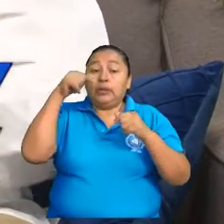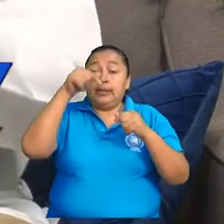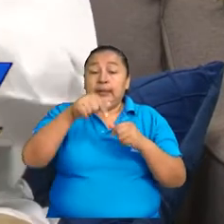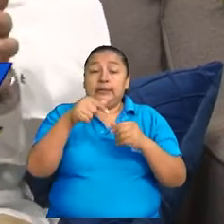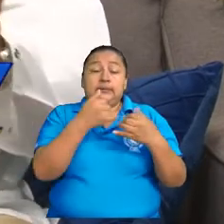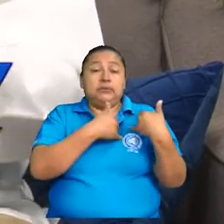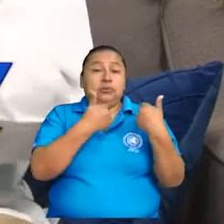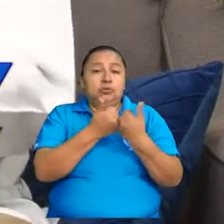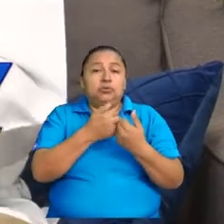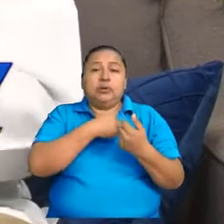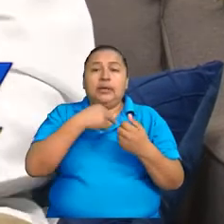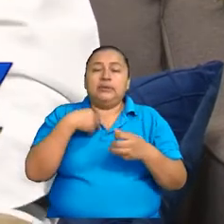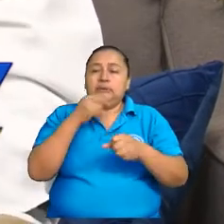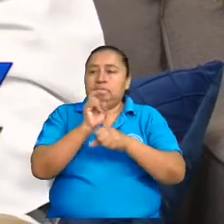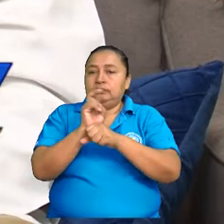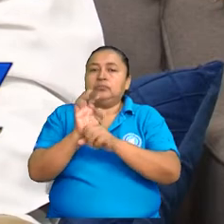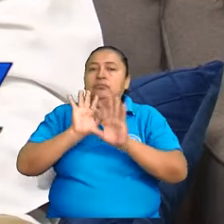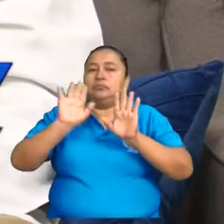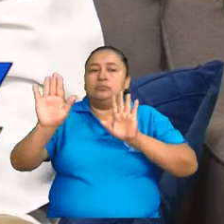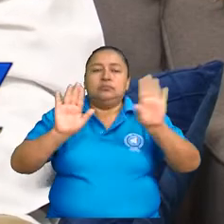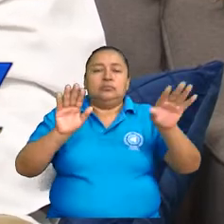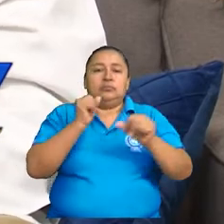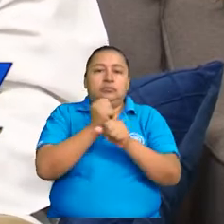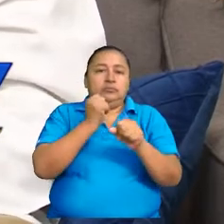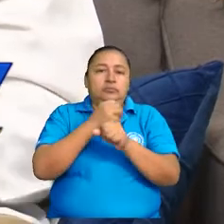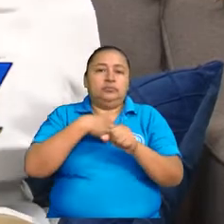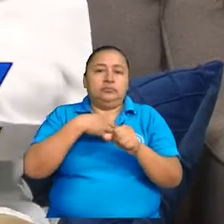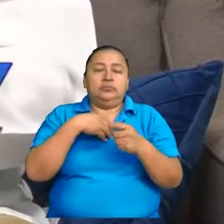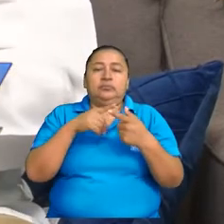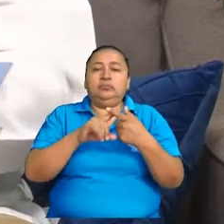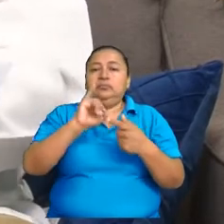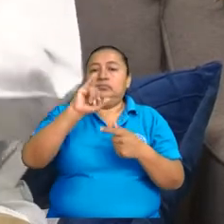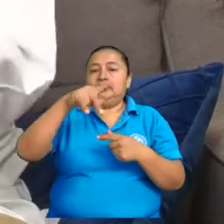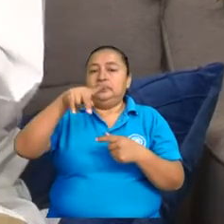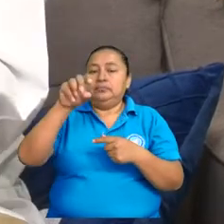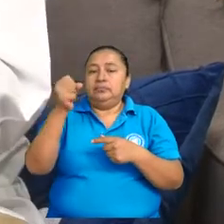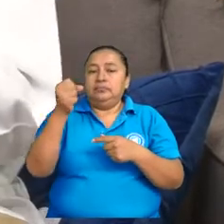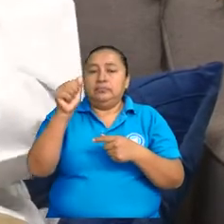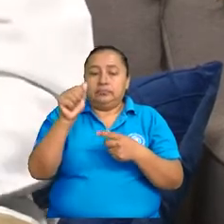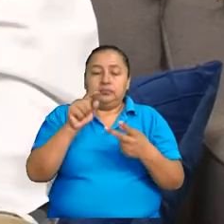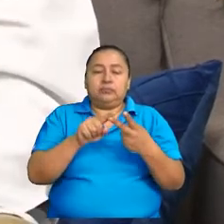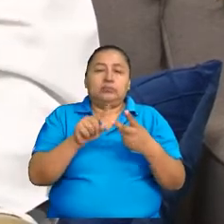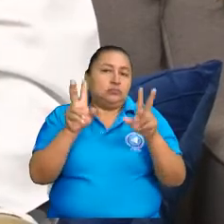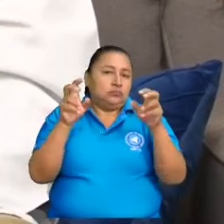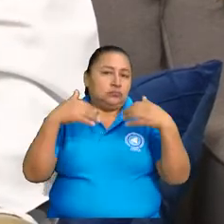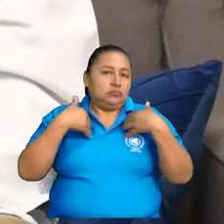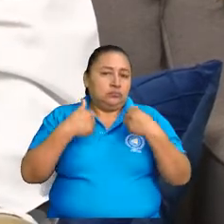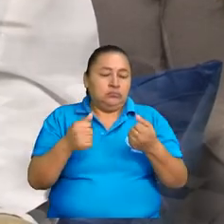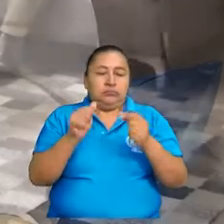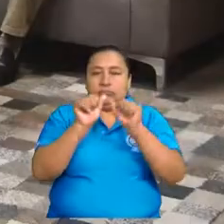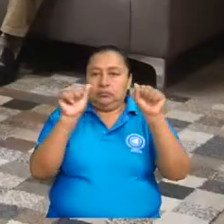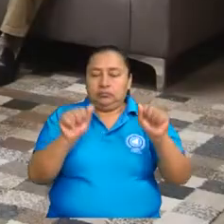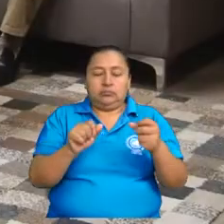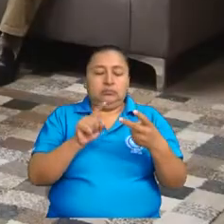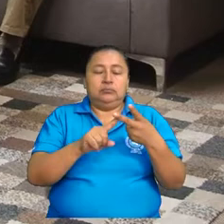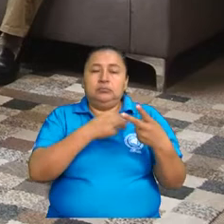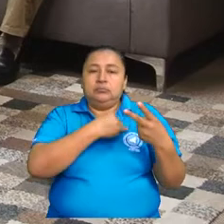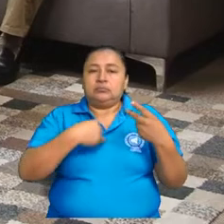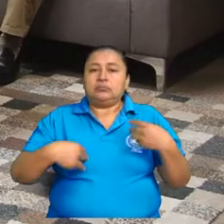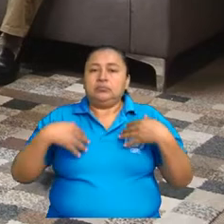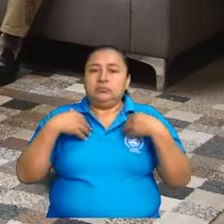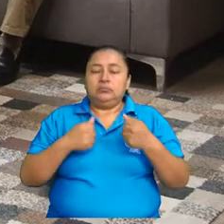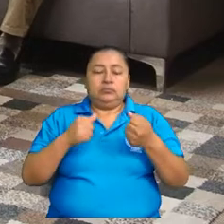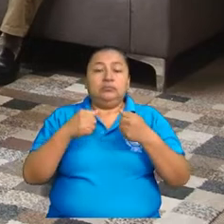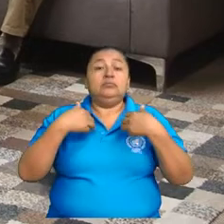hacen vigilancia, cada uno en su área, claro, ¿verdad? El IPSA hace su vigilancia de salud animal, el Ministerio de Salud en